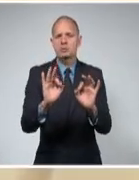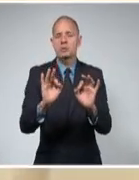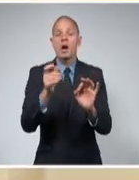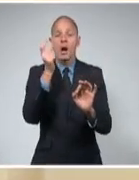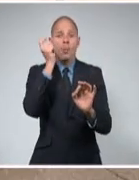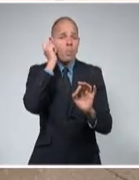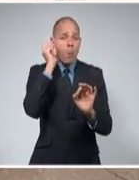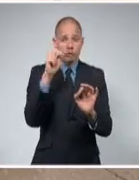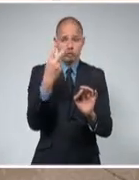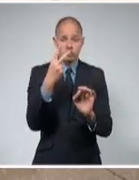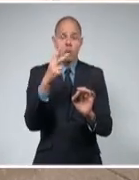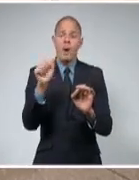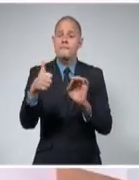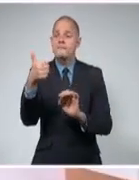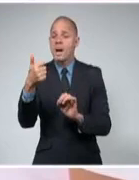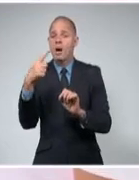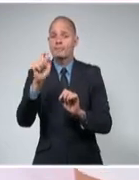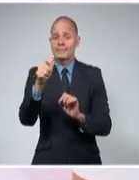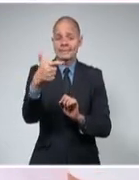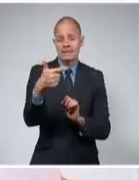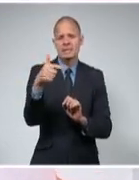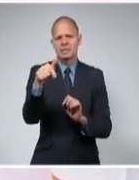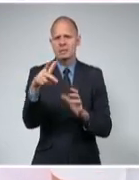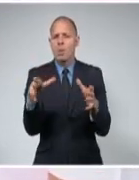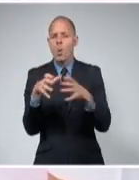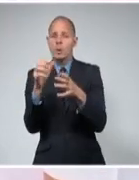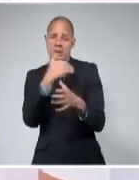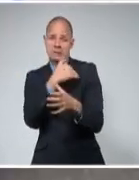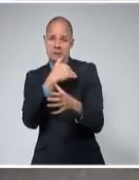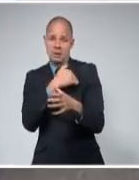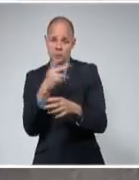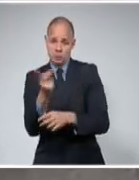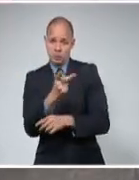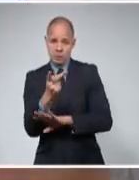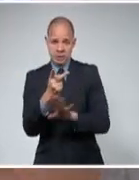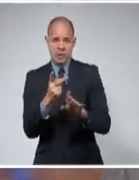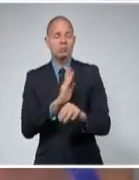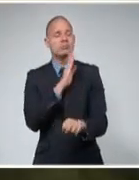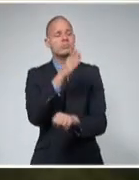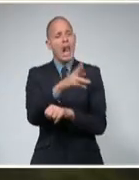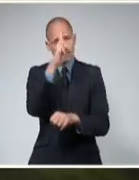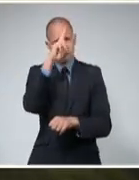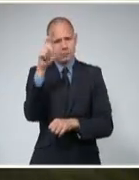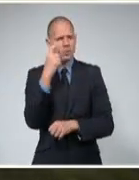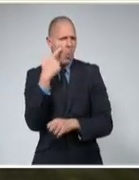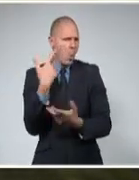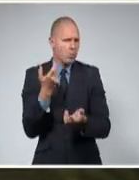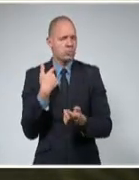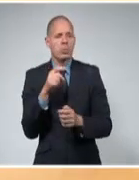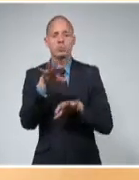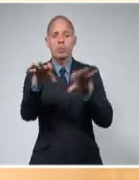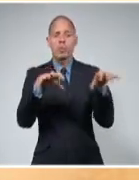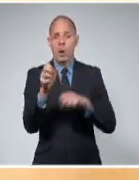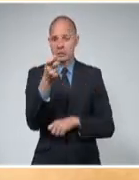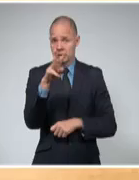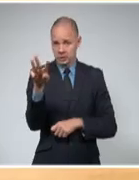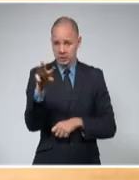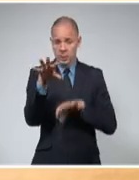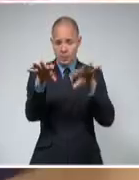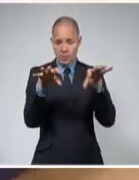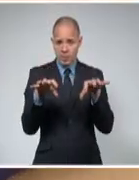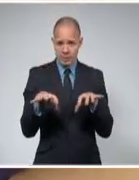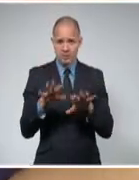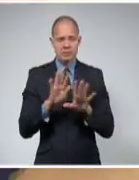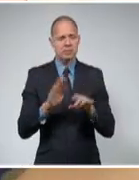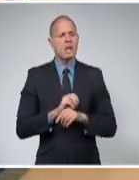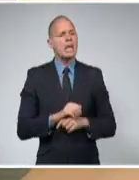y vicepresidenta del Consejo de Defensa Municipal, respectivamente, chequearon los preparativos en las 13 áreas de salud destinadas para la